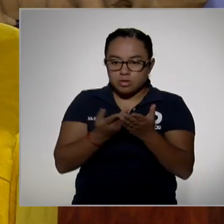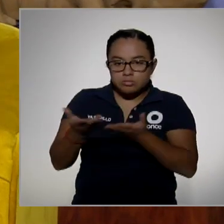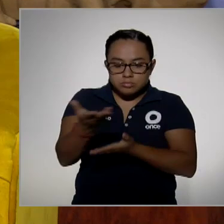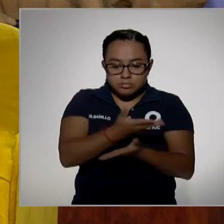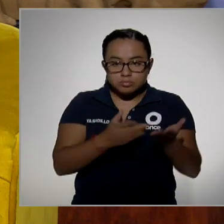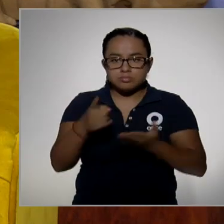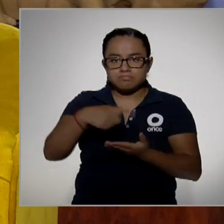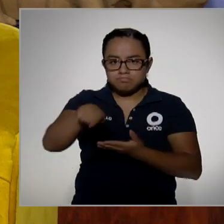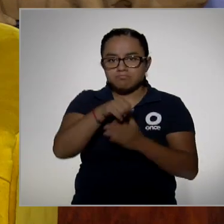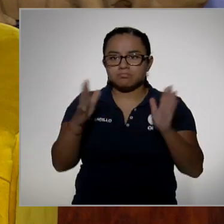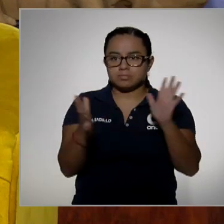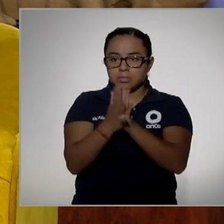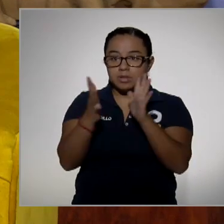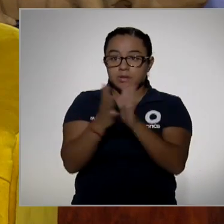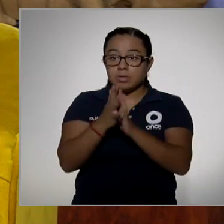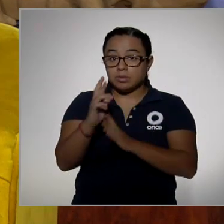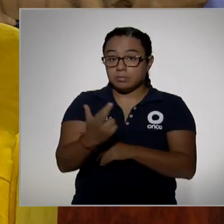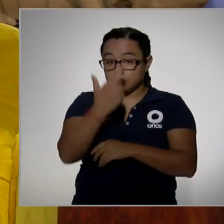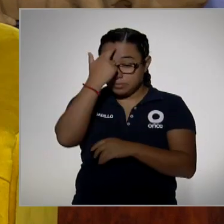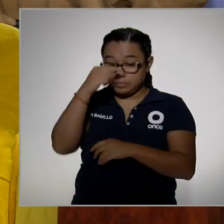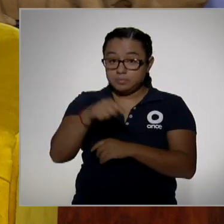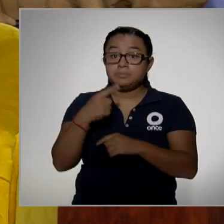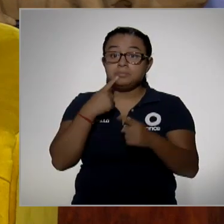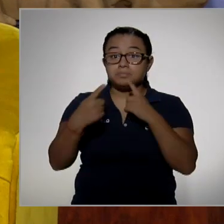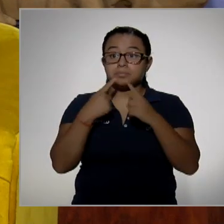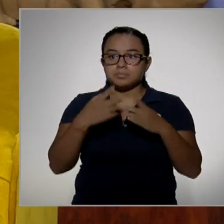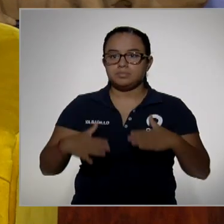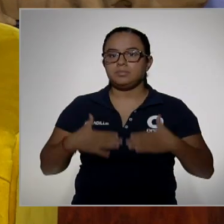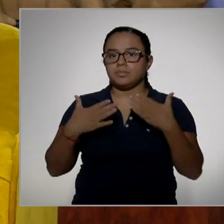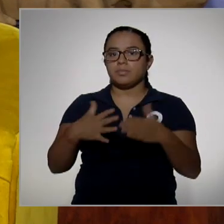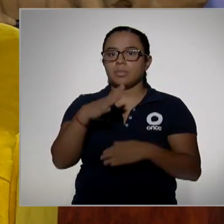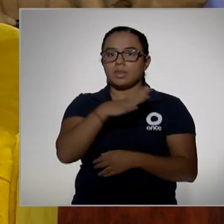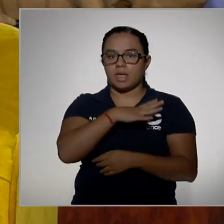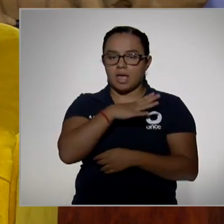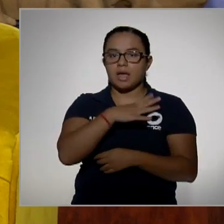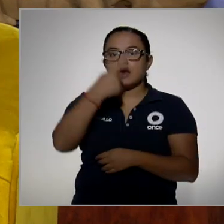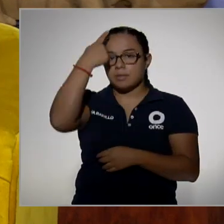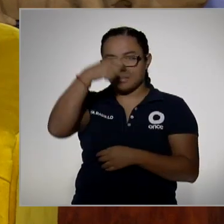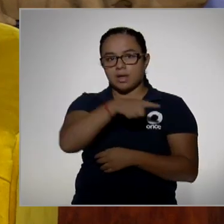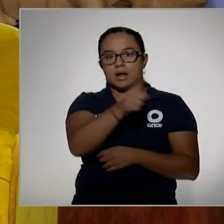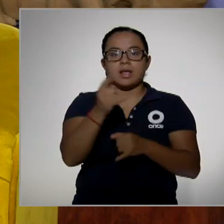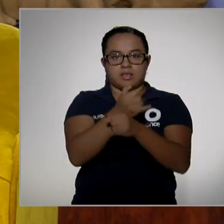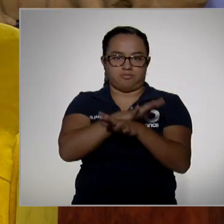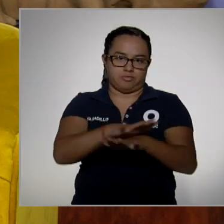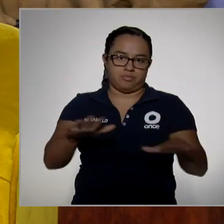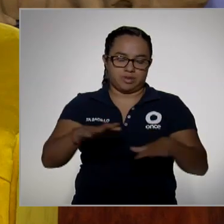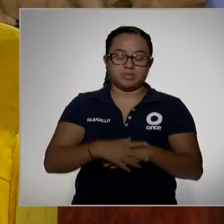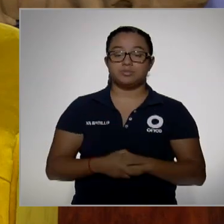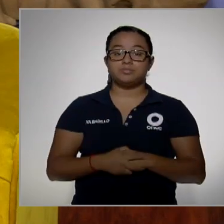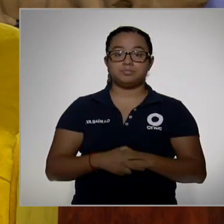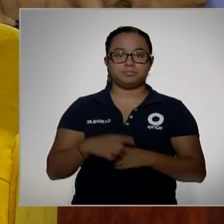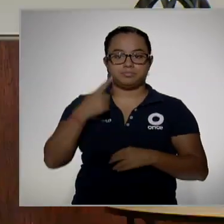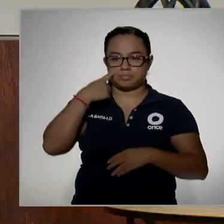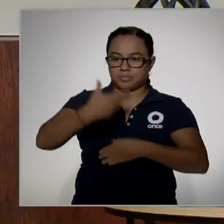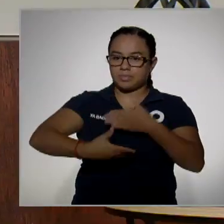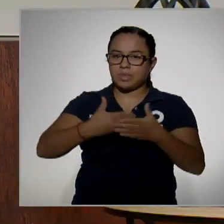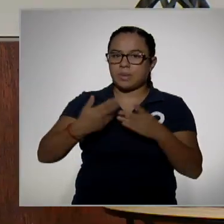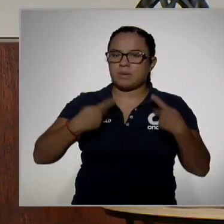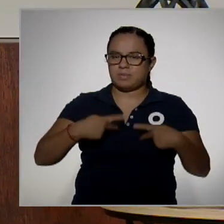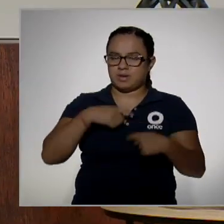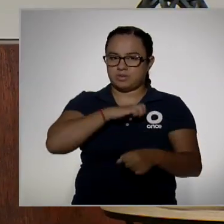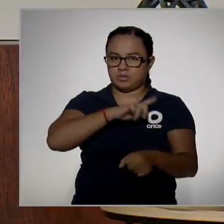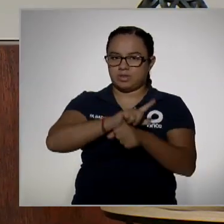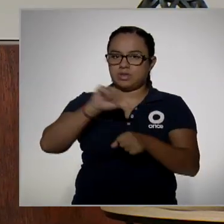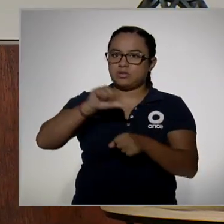invitamos a participar recuerde qué diálogos en confianza existe y es para usted efe protos voy a presentar a nuestros especialistas que nos